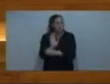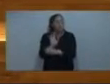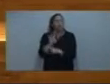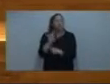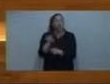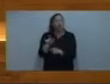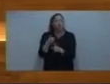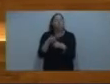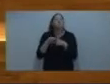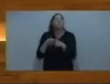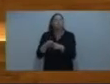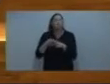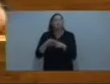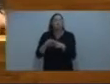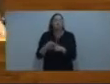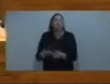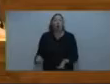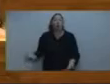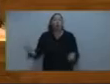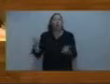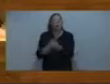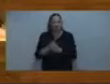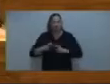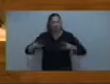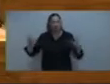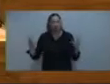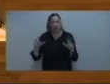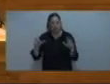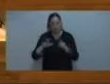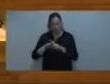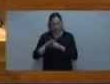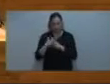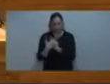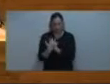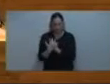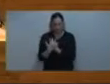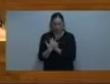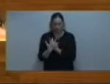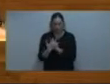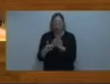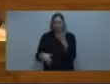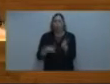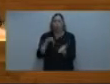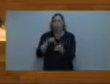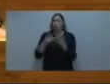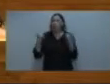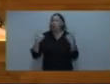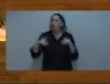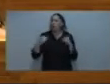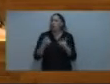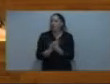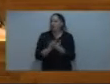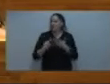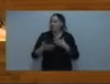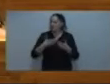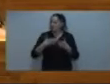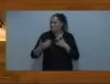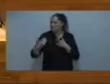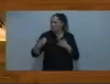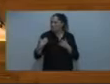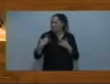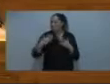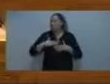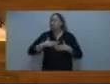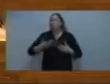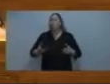dar de nuevo la voz de alarma por esta situación. El pasado miércoles 16 de marzo, nuestro grupo,